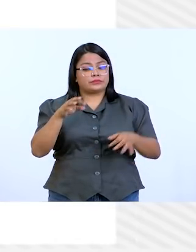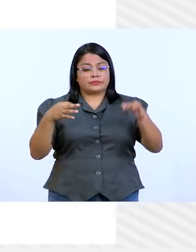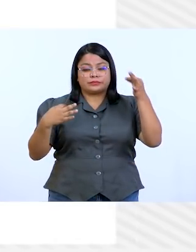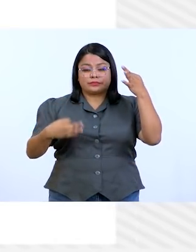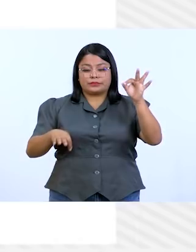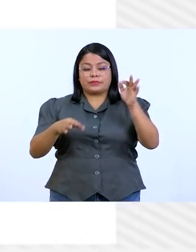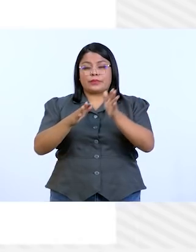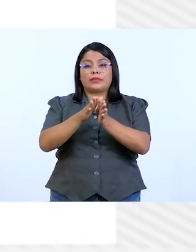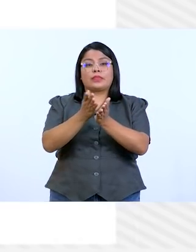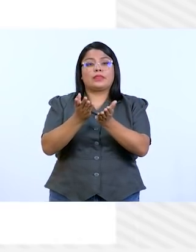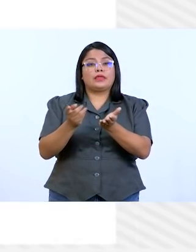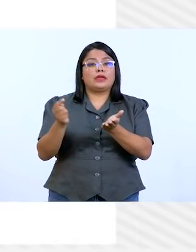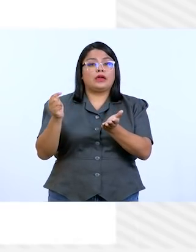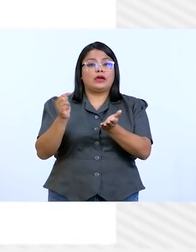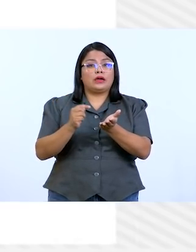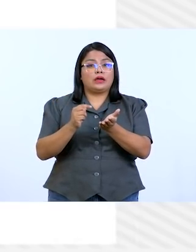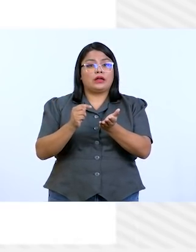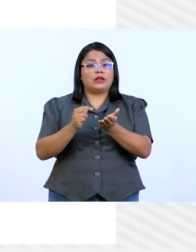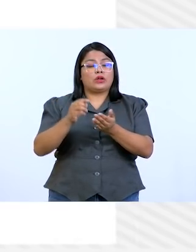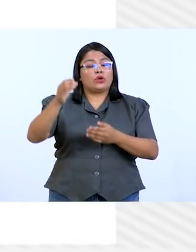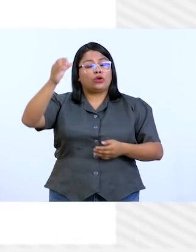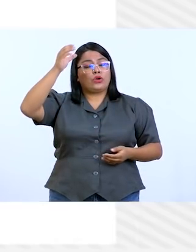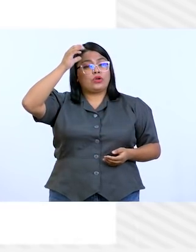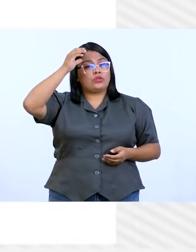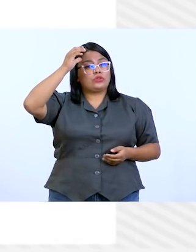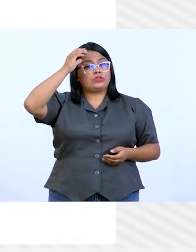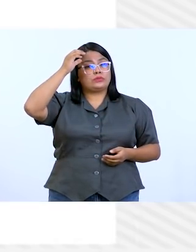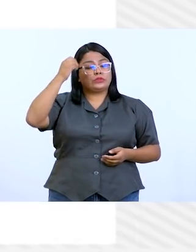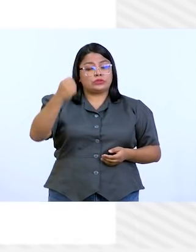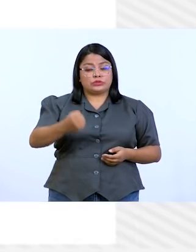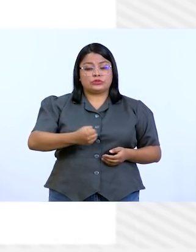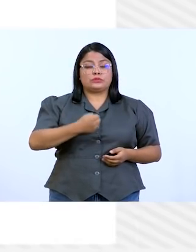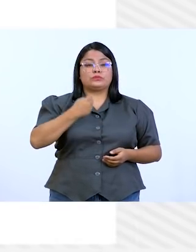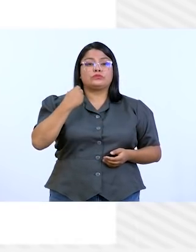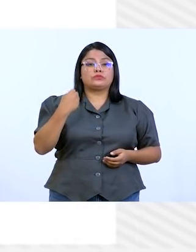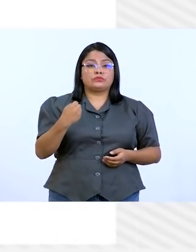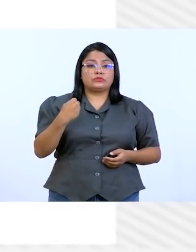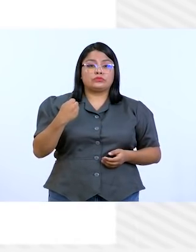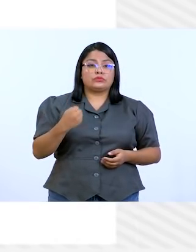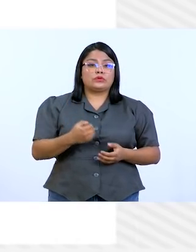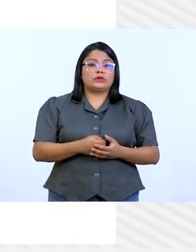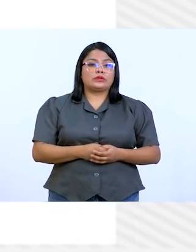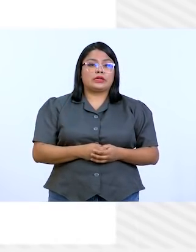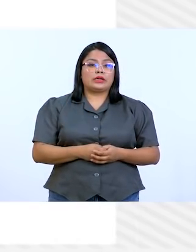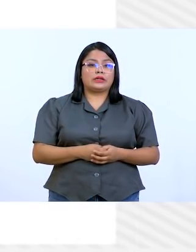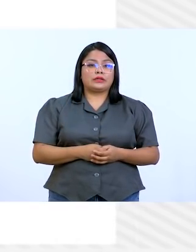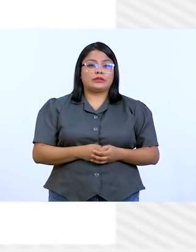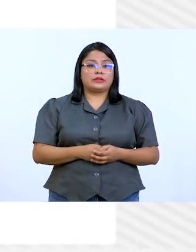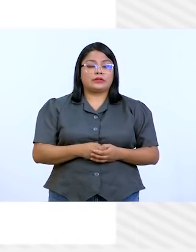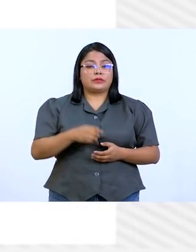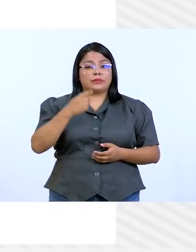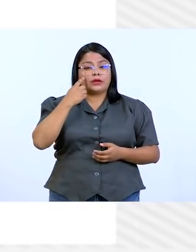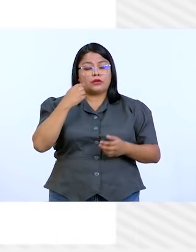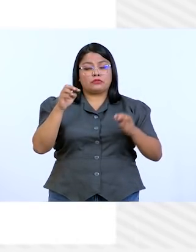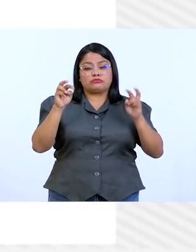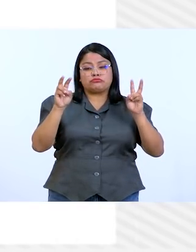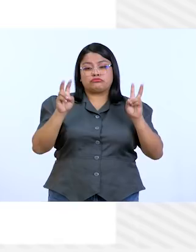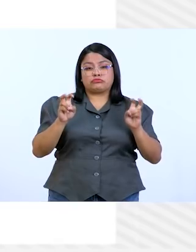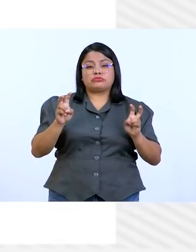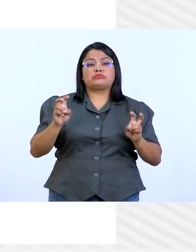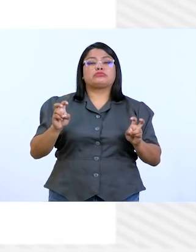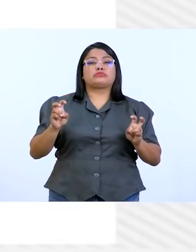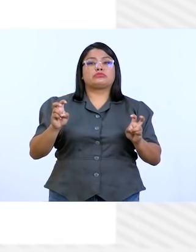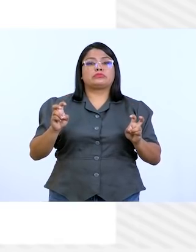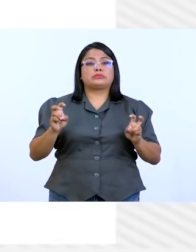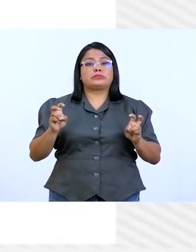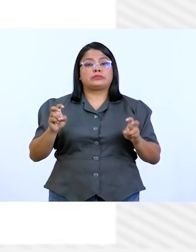Posteriormente, la página del libro con los conocimientos priorizados para el abordaje de la